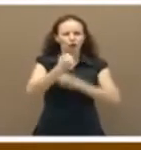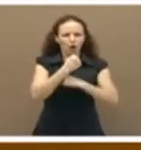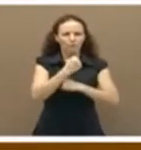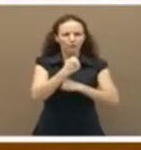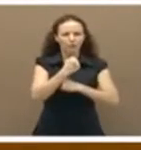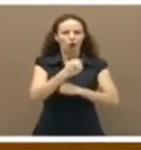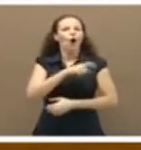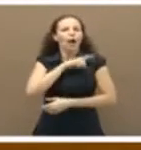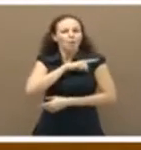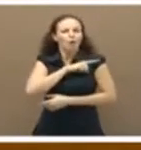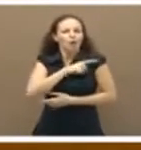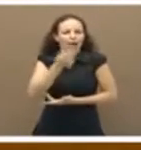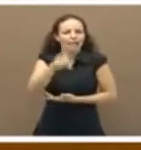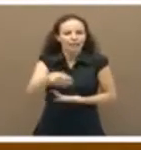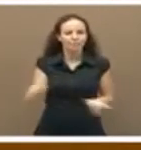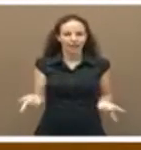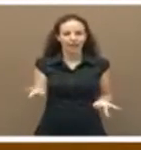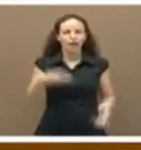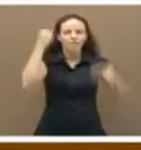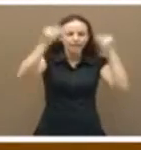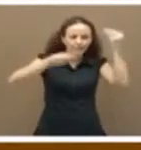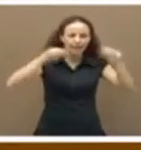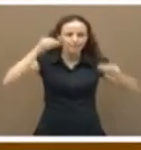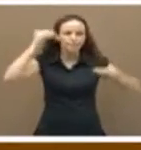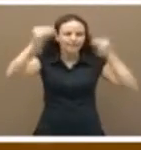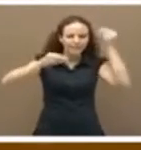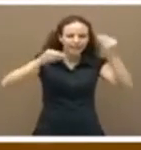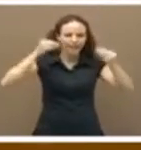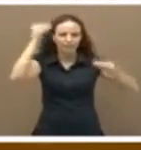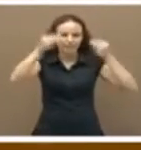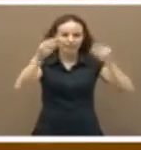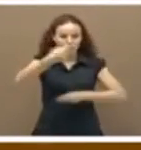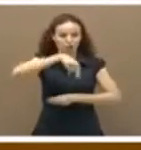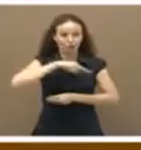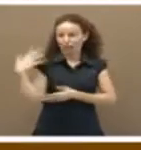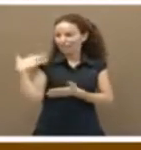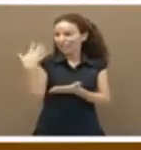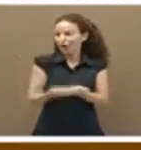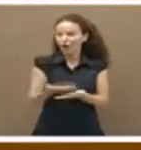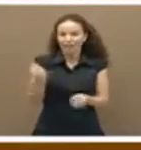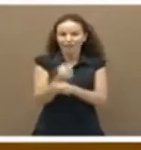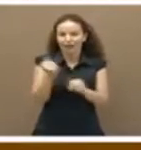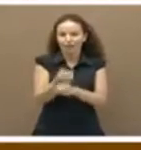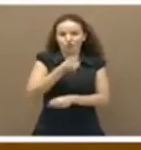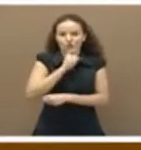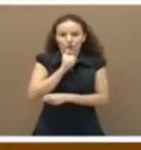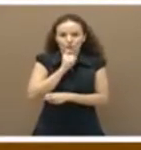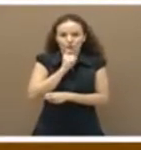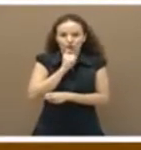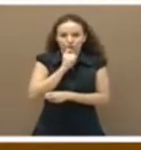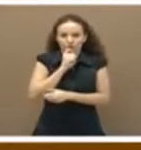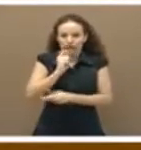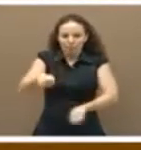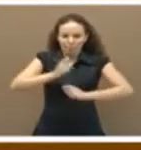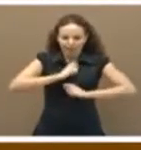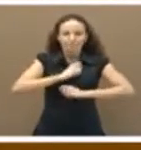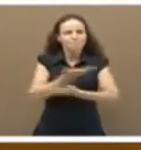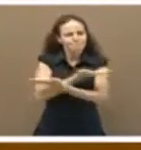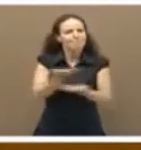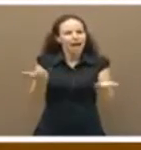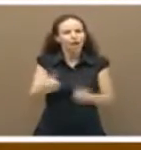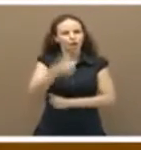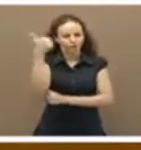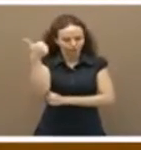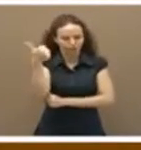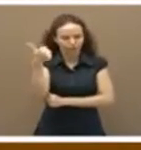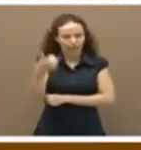emocional, a partir de repensar y de repensarnos tal y como estamos trabajando, de otorgarnos más y mayor confianza en nosotros